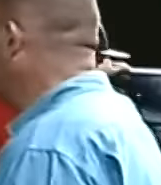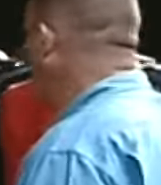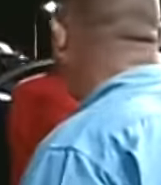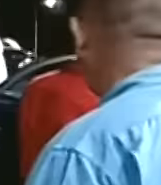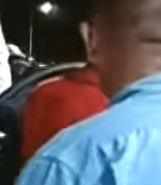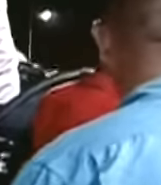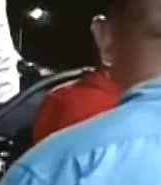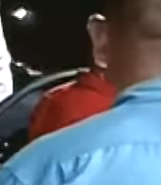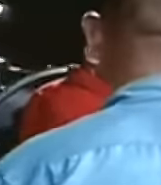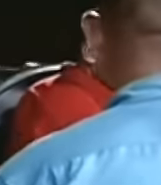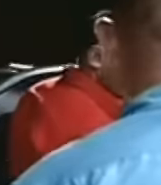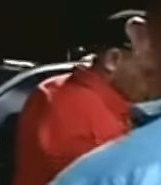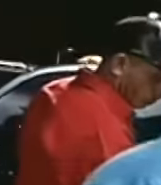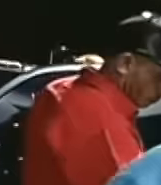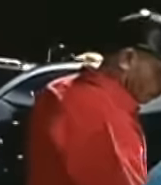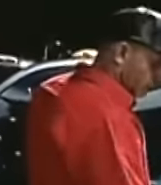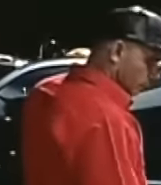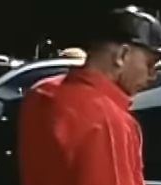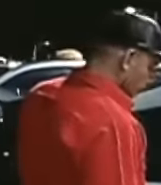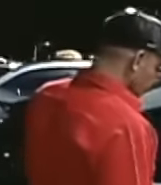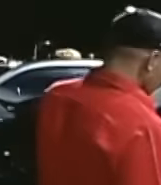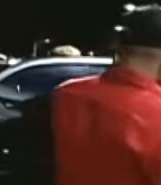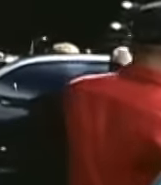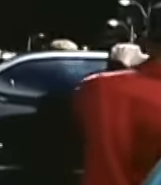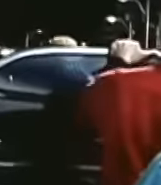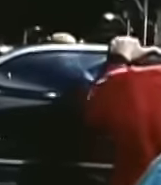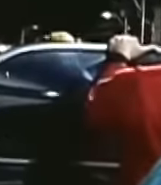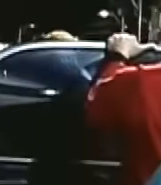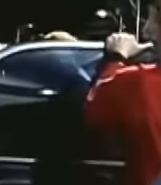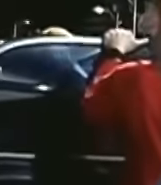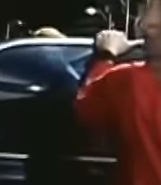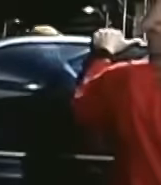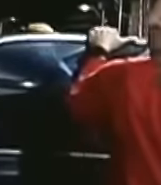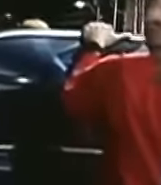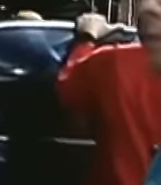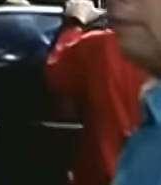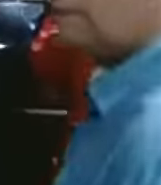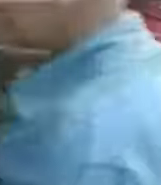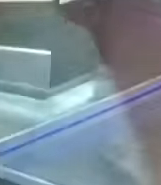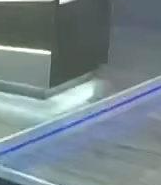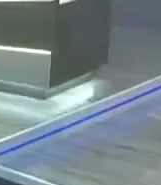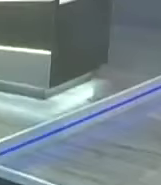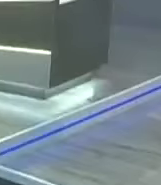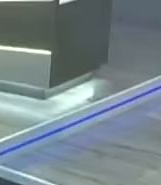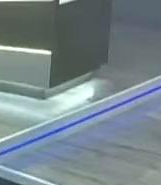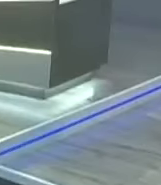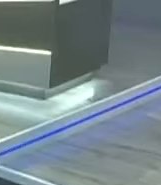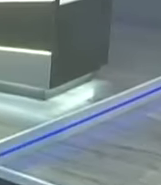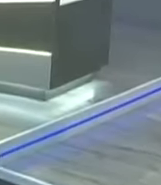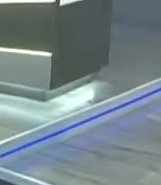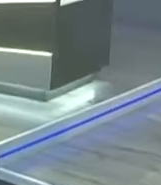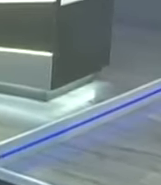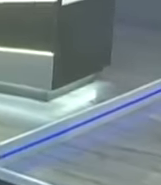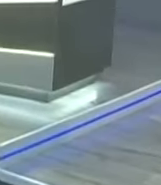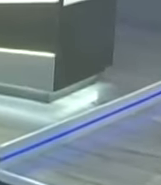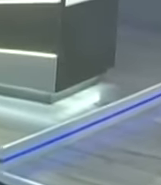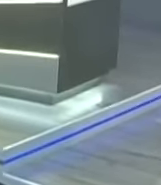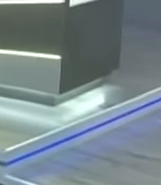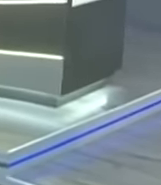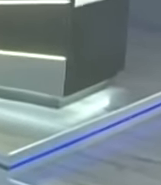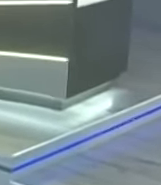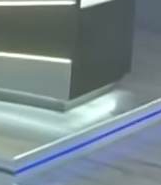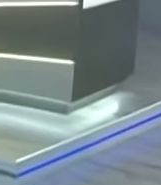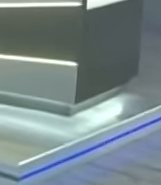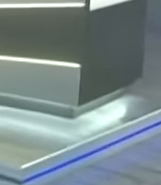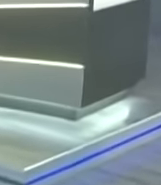conocimiento para continuar siendo un país de iguales. Con esta información despedimos este contacto. Adelante. Bien, agradecemos a Eni Ángel